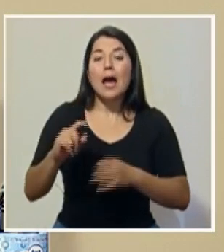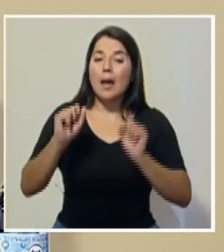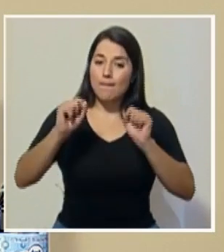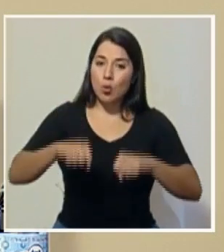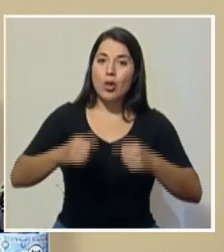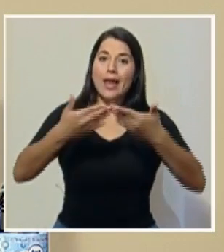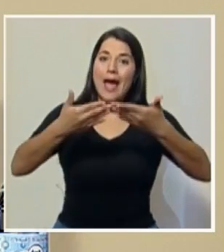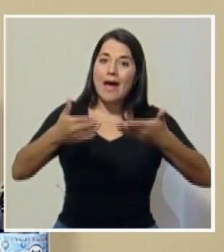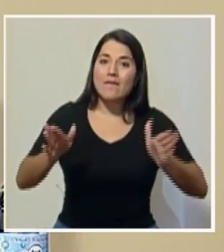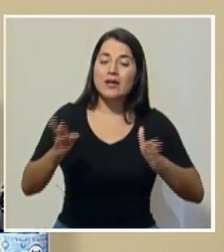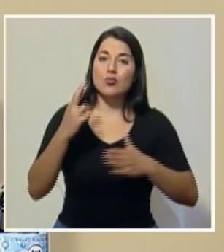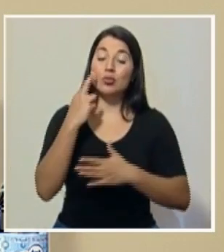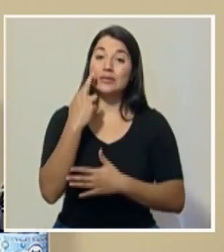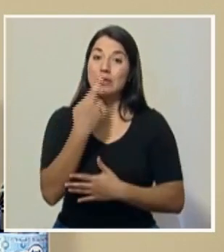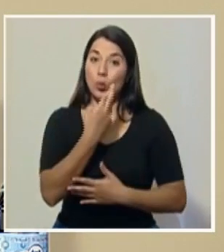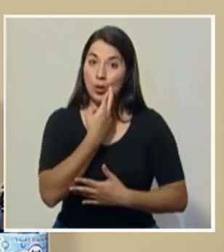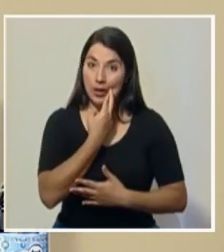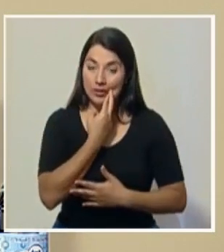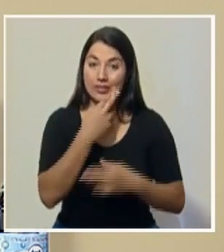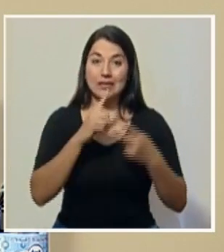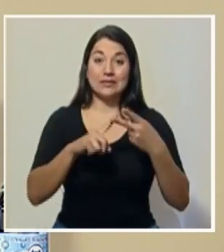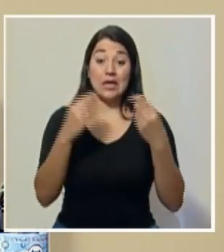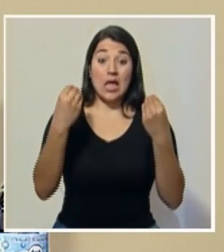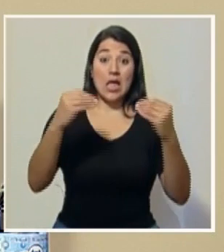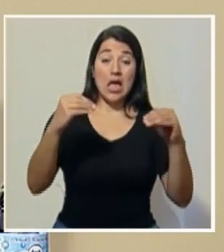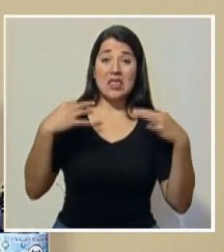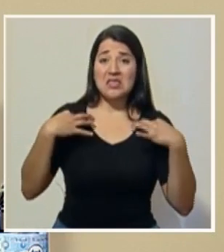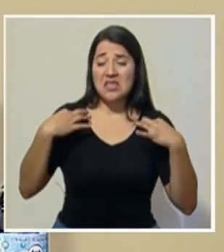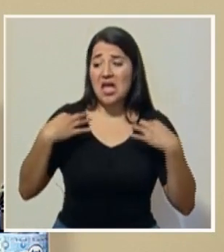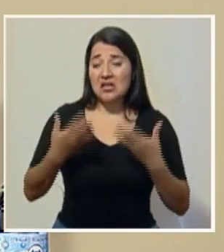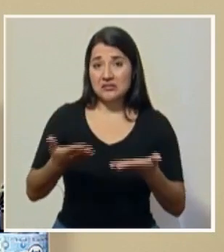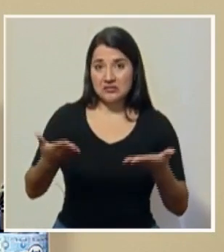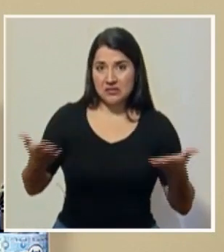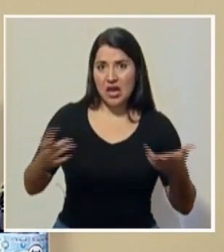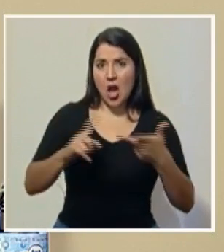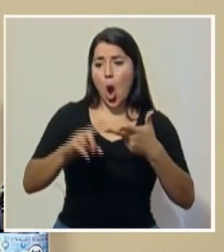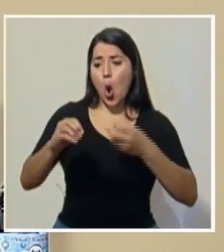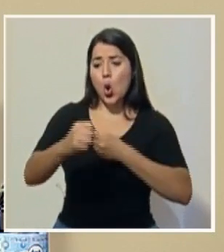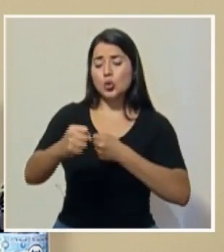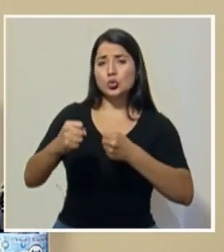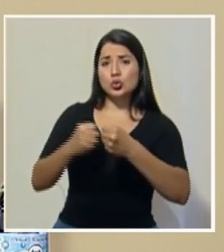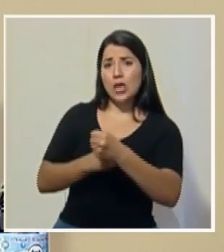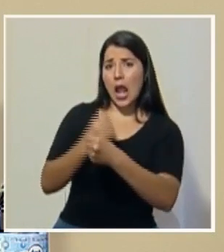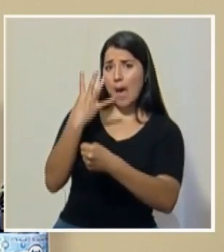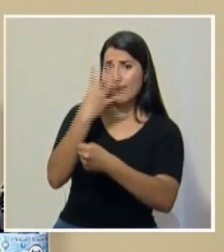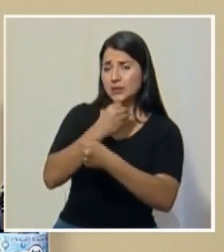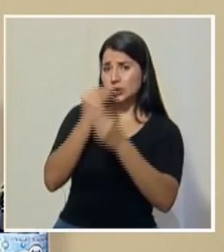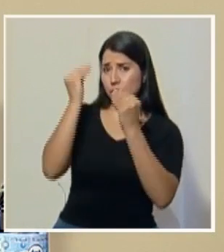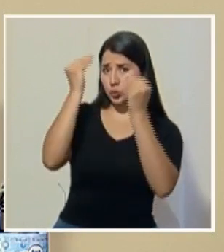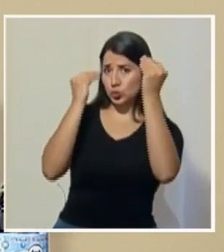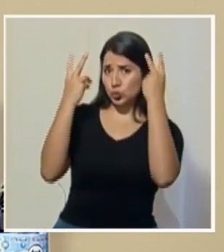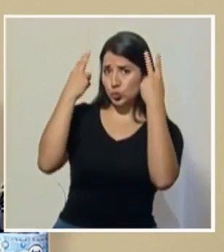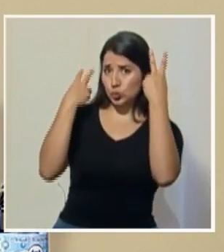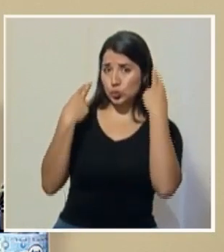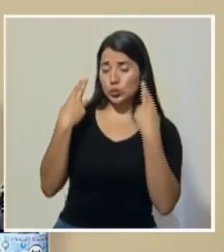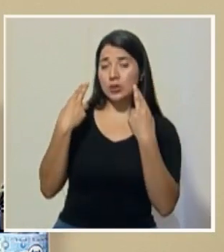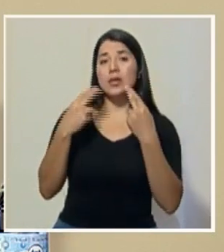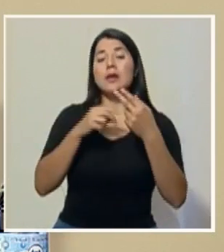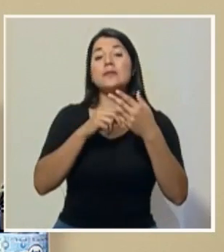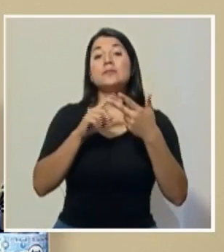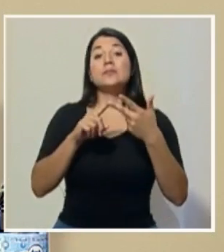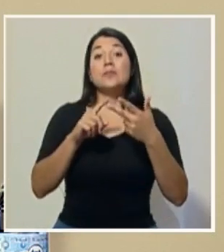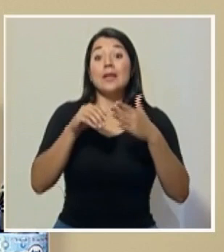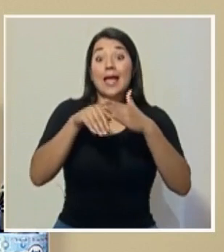de restaurantes, de tiendas o de salas de belleza en medio incluso de